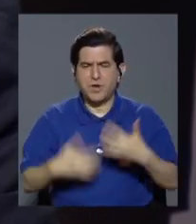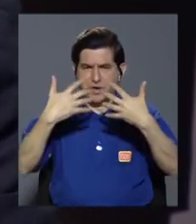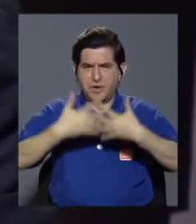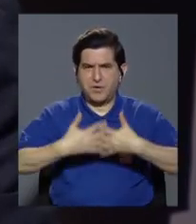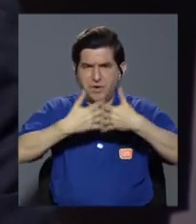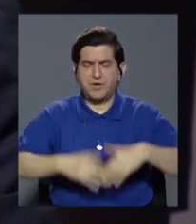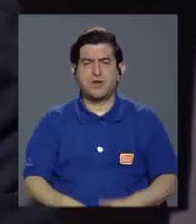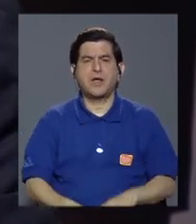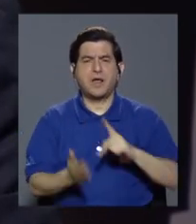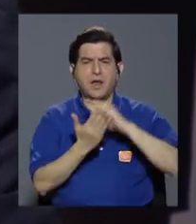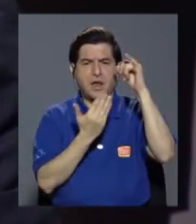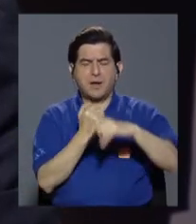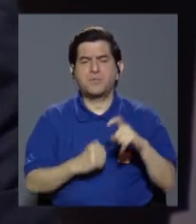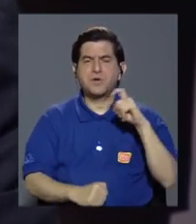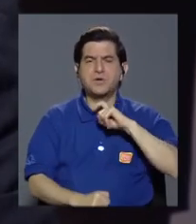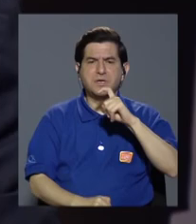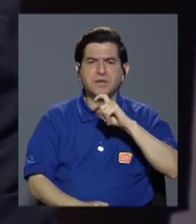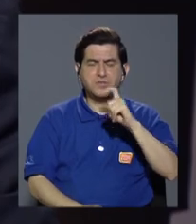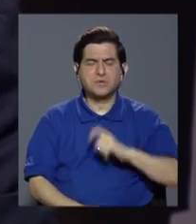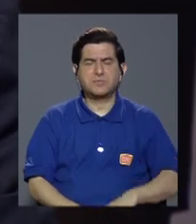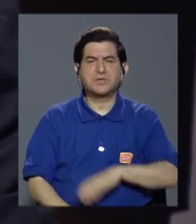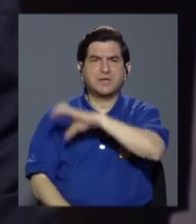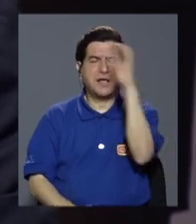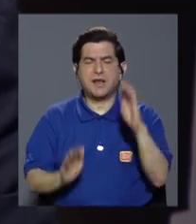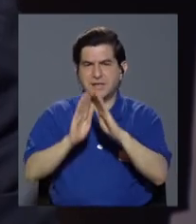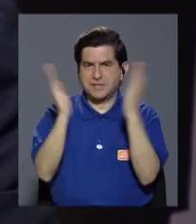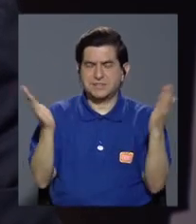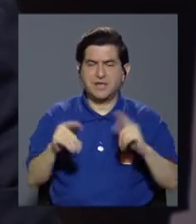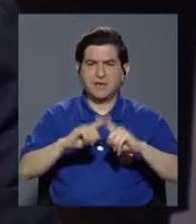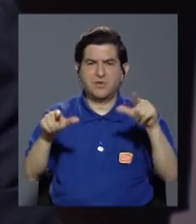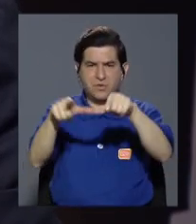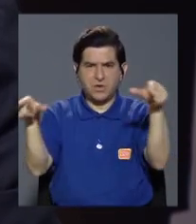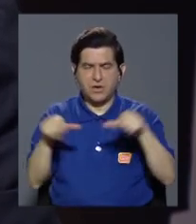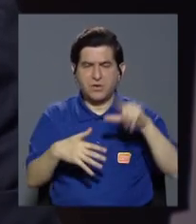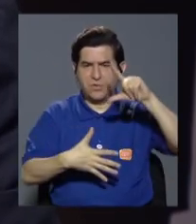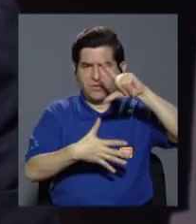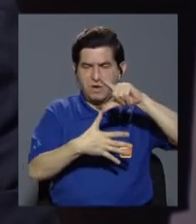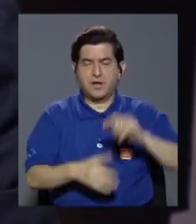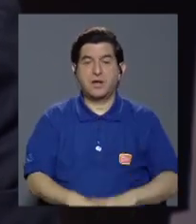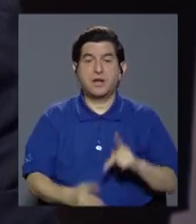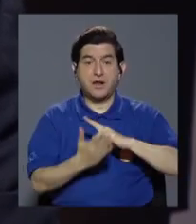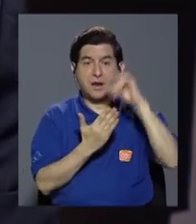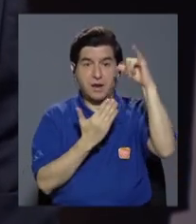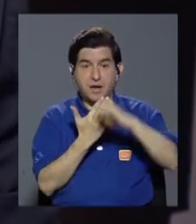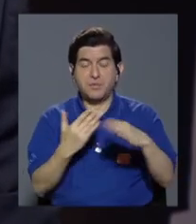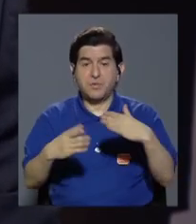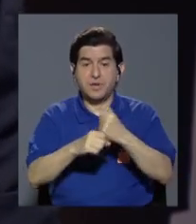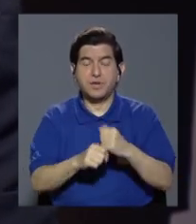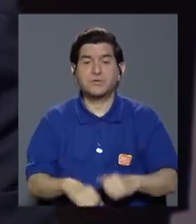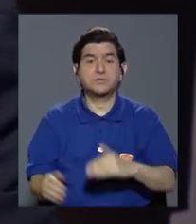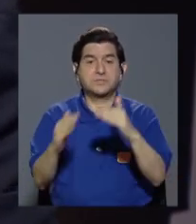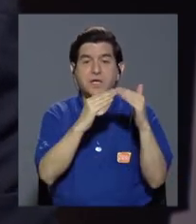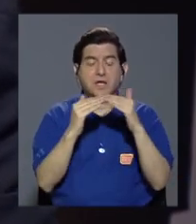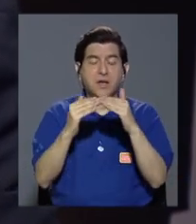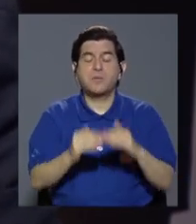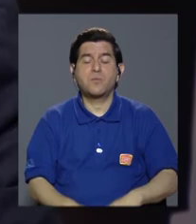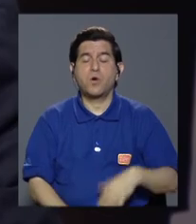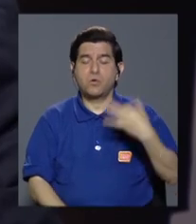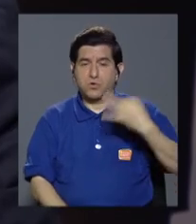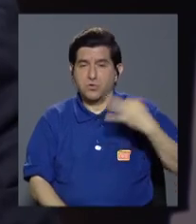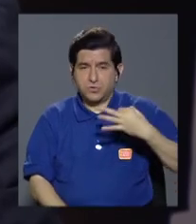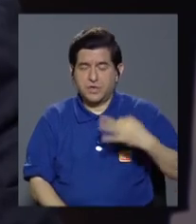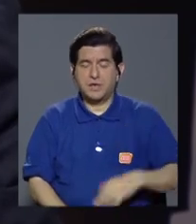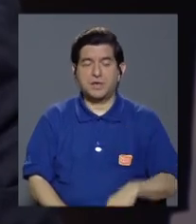proyectos de minería ha sido abierto en distintas partes de américa latina y algunos de esos proyectos se hacen en zonas donde hay pueblos originarios